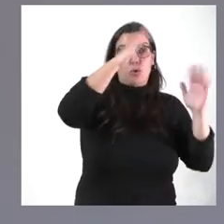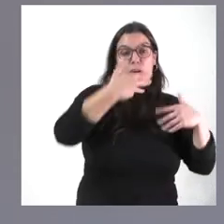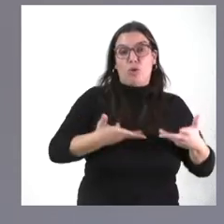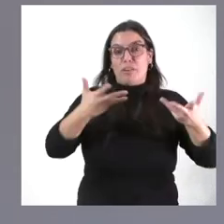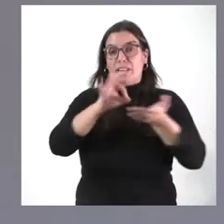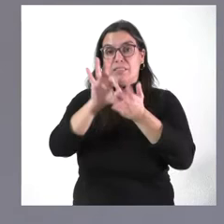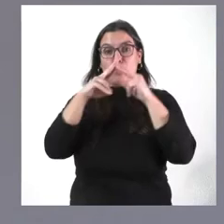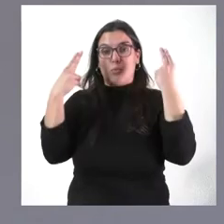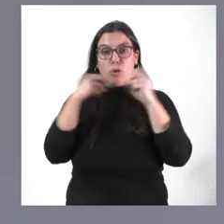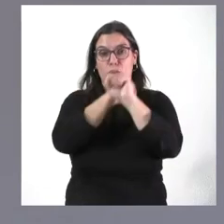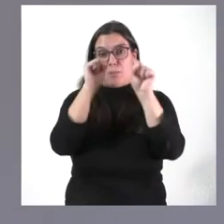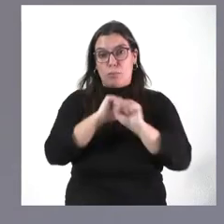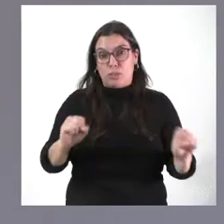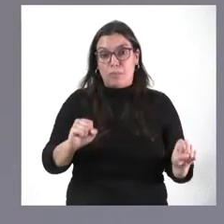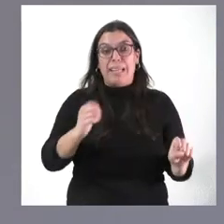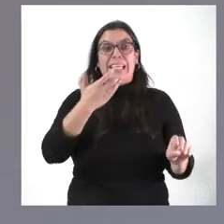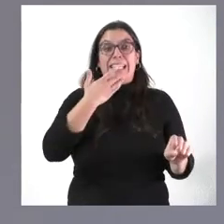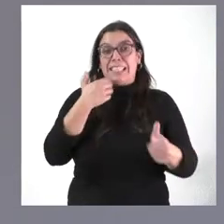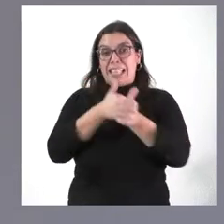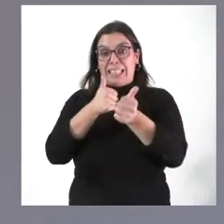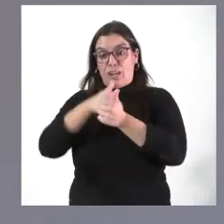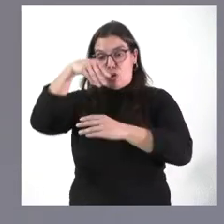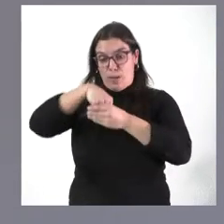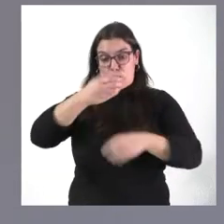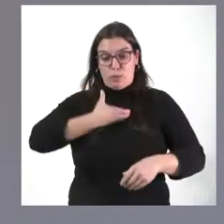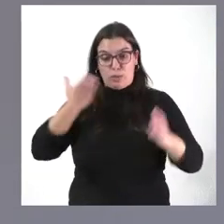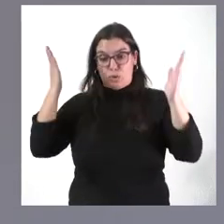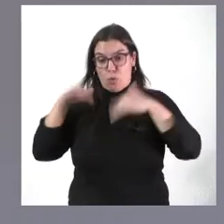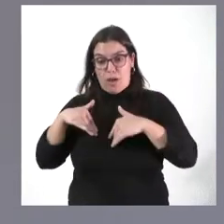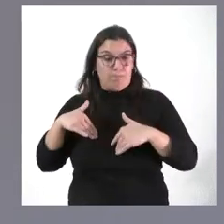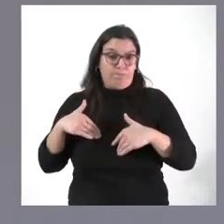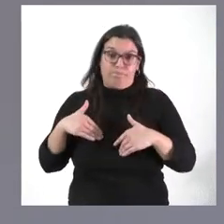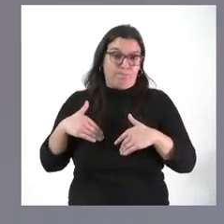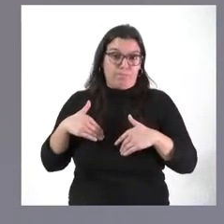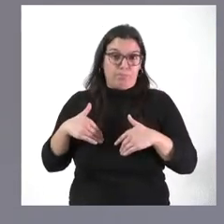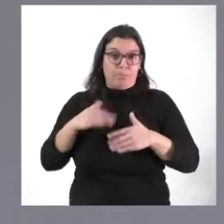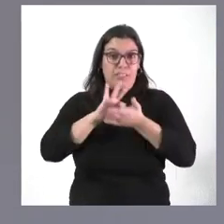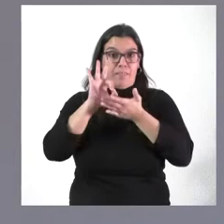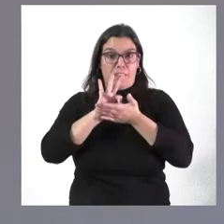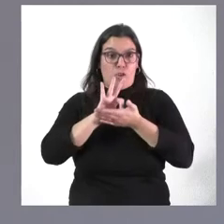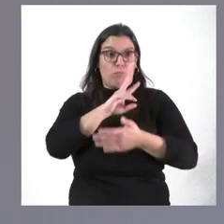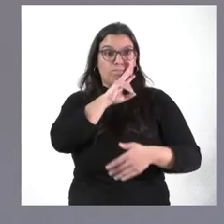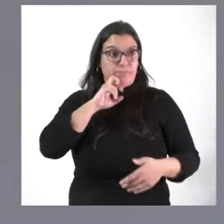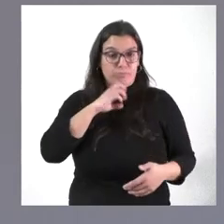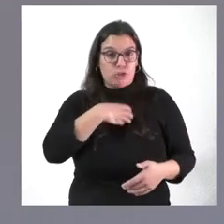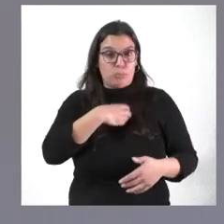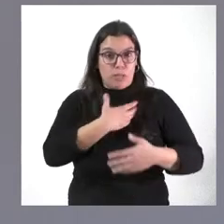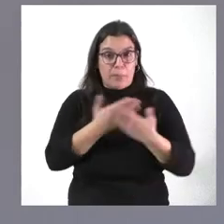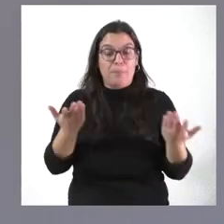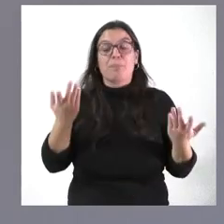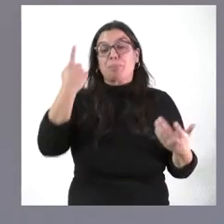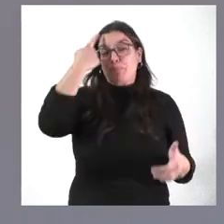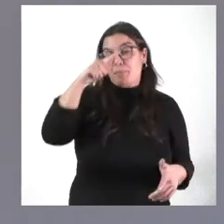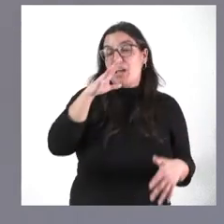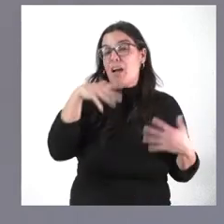ese territorio y sin secretarios de ayuntamiento Pues tampoco había posibilidad de mantener estos municipios saben ustedes que actualmente